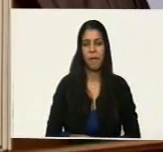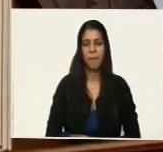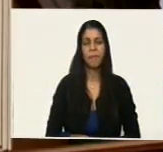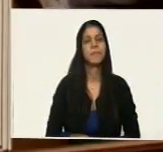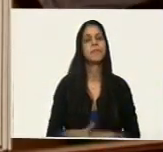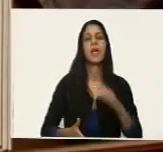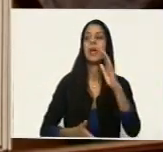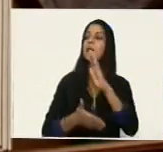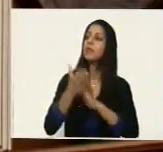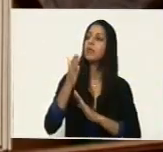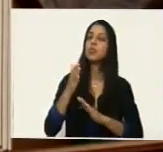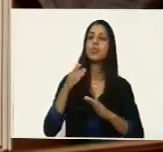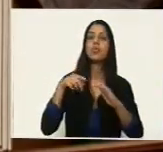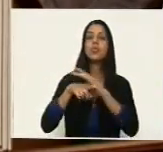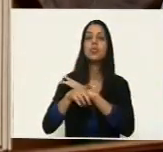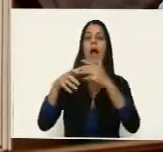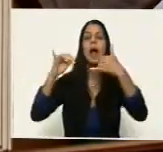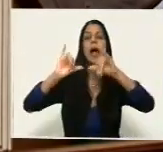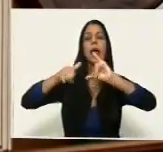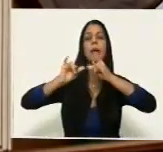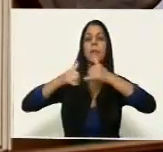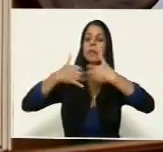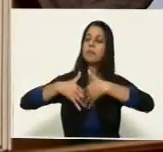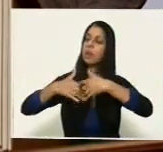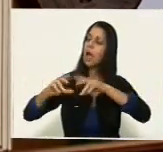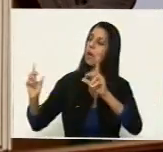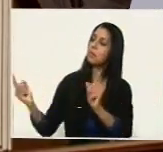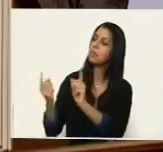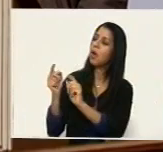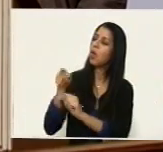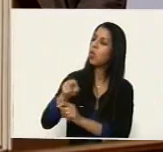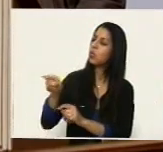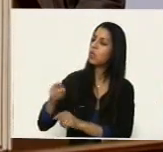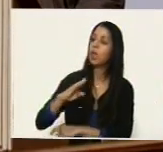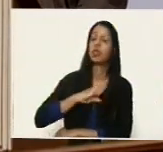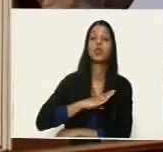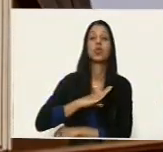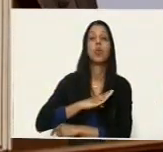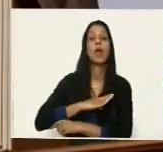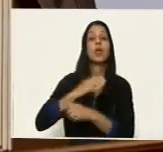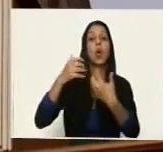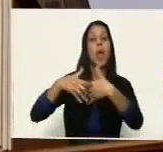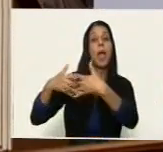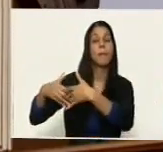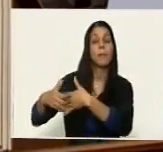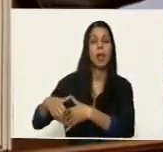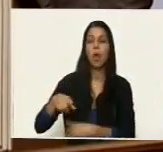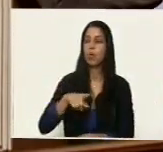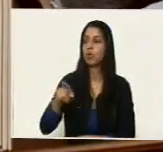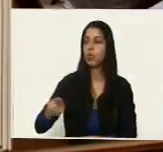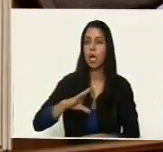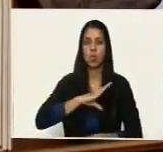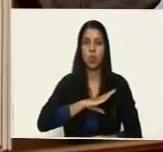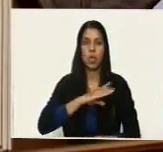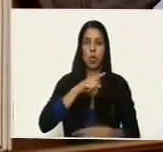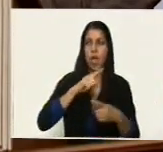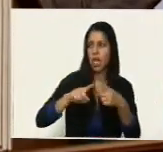a la fábrica y le decía al obrero, aquí ustedes son dueños de la fábrica, ustedes son los dueños de esto, tal